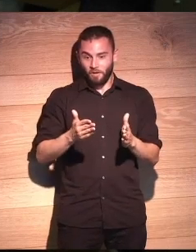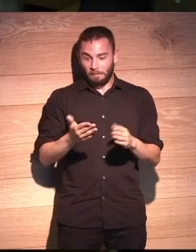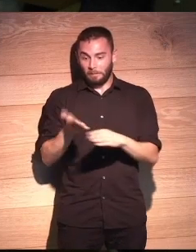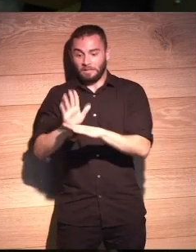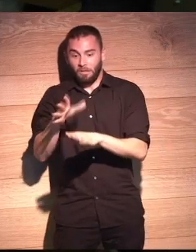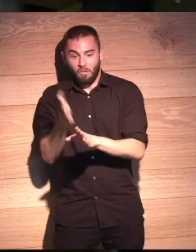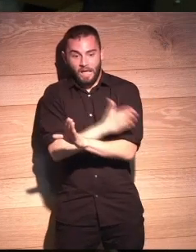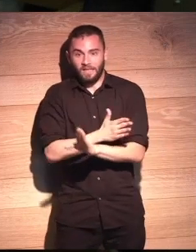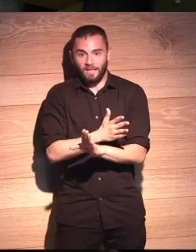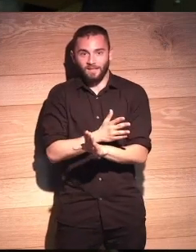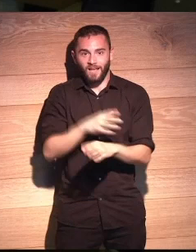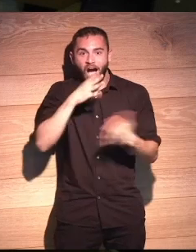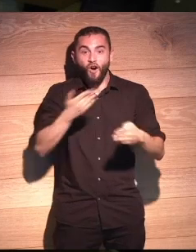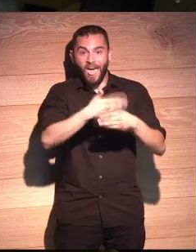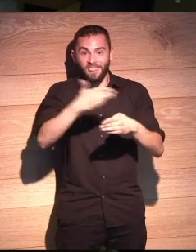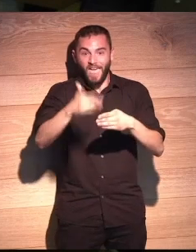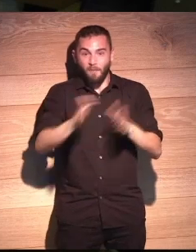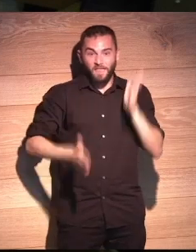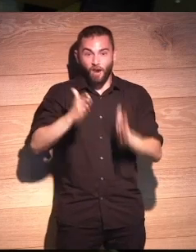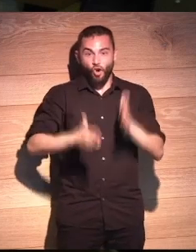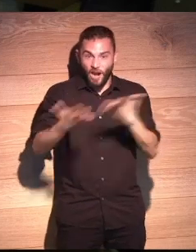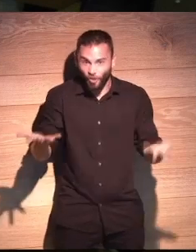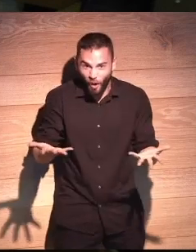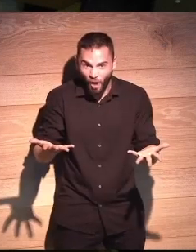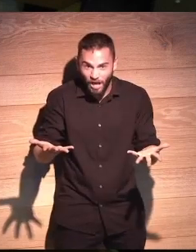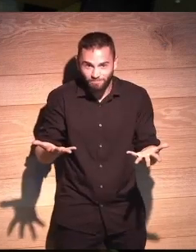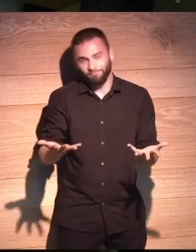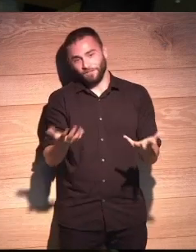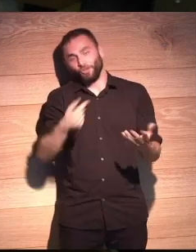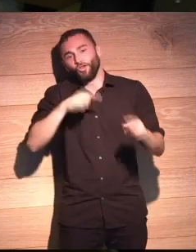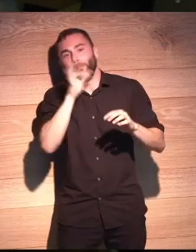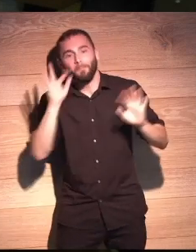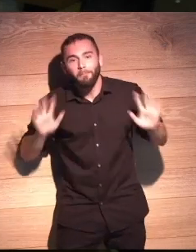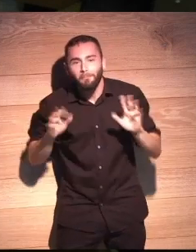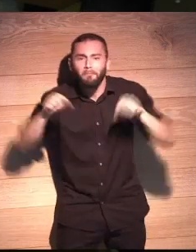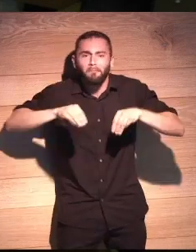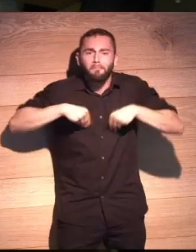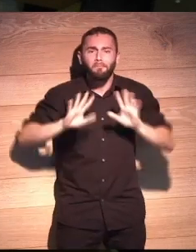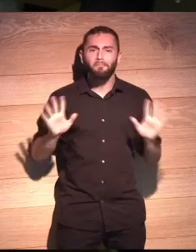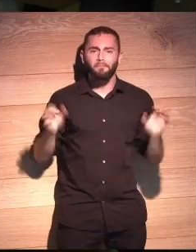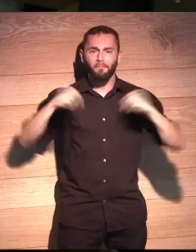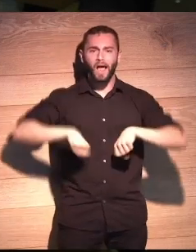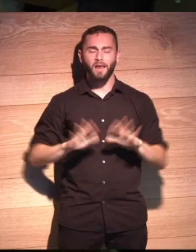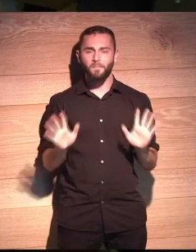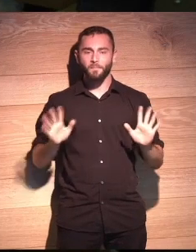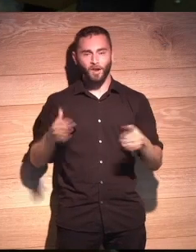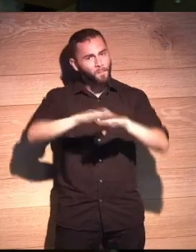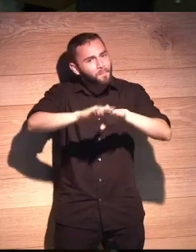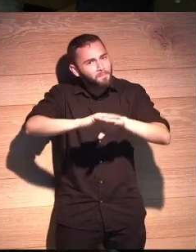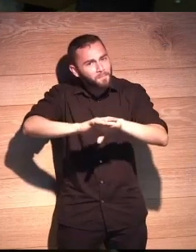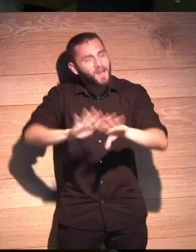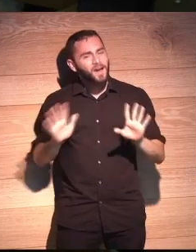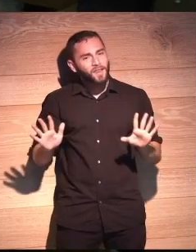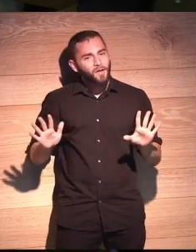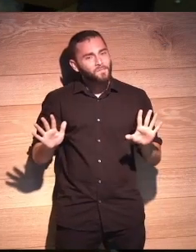ahora me digas que te vas de cañas al centro con Pepper cada 2x3. Pero bueno, entonces ya me callaría, ¿vale? Así que me vas a perdonar,